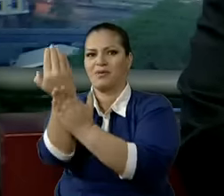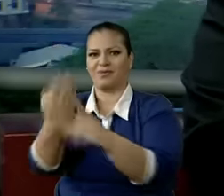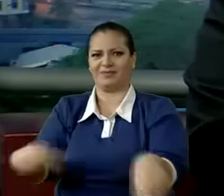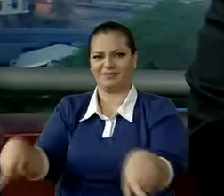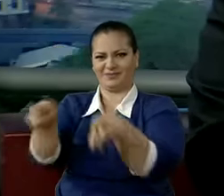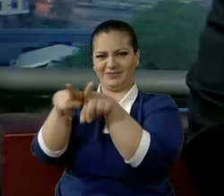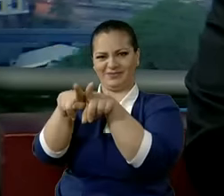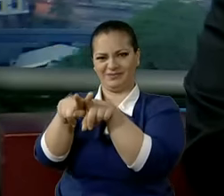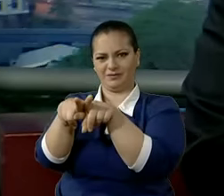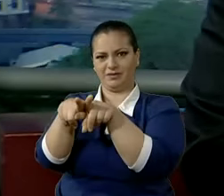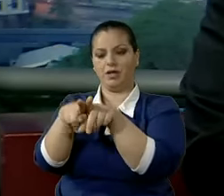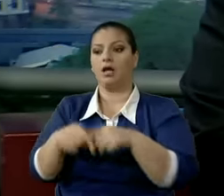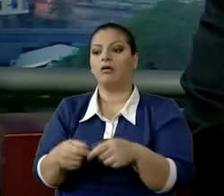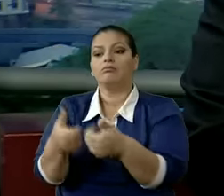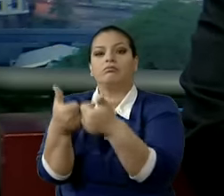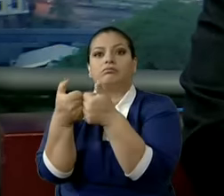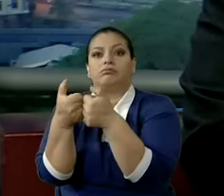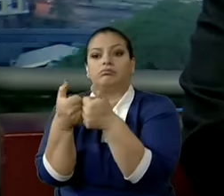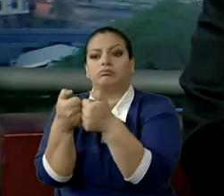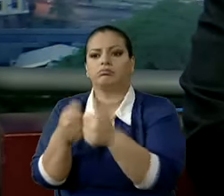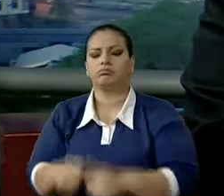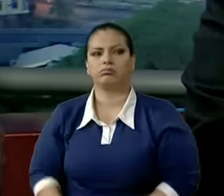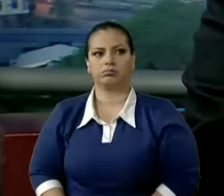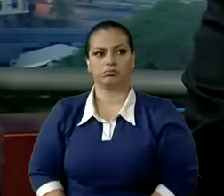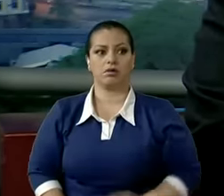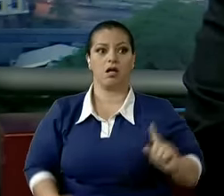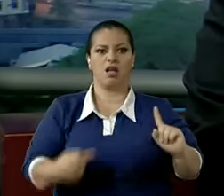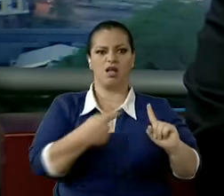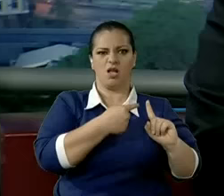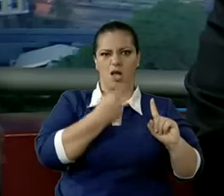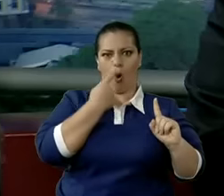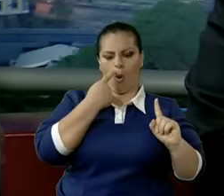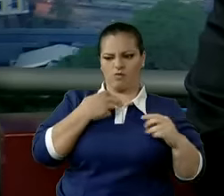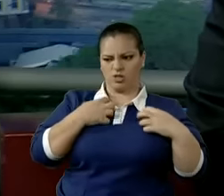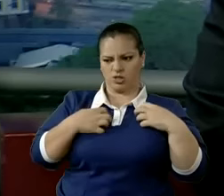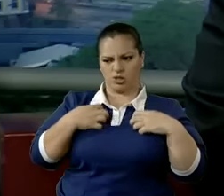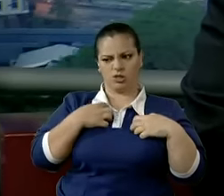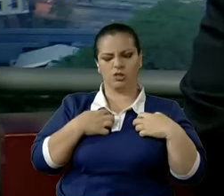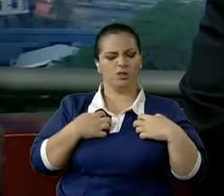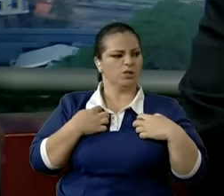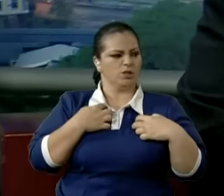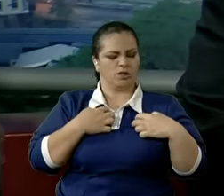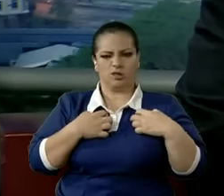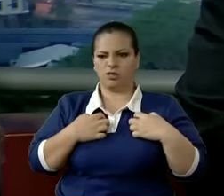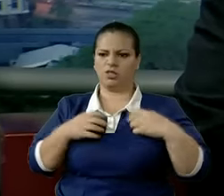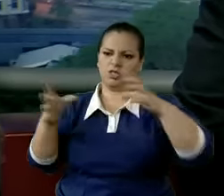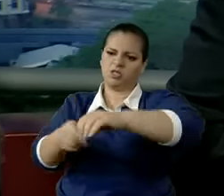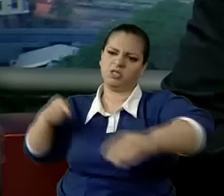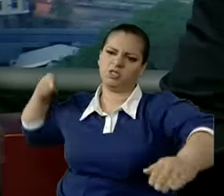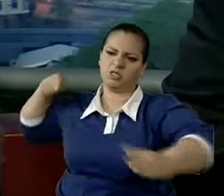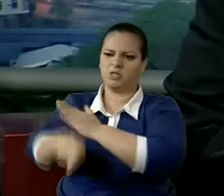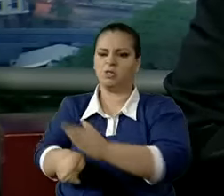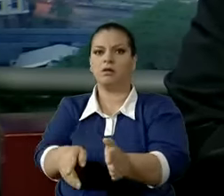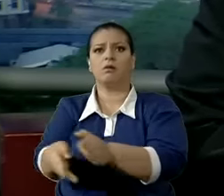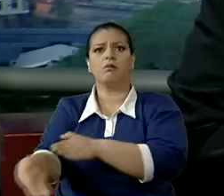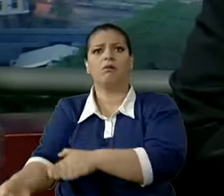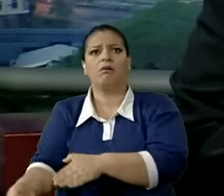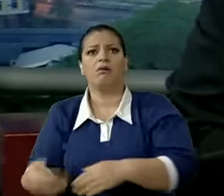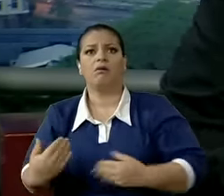escribe cualquier barbaridad. El arma quedó tirada cerca de la vivienda de la mujer. Veamos.